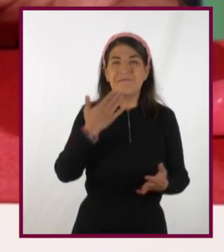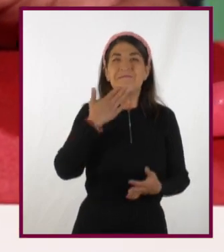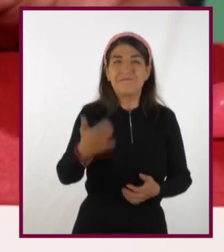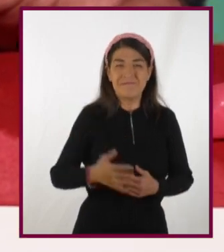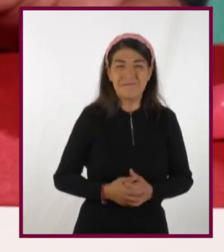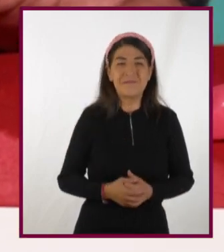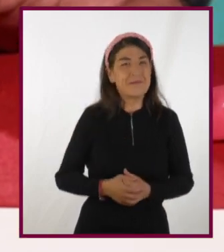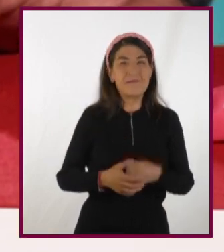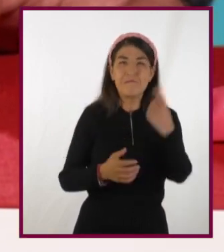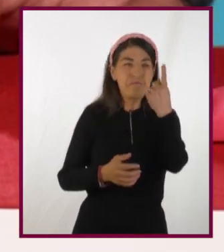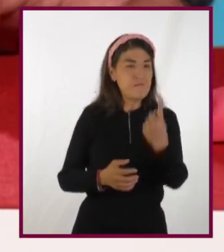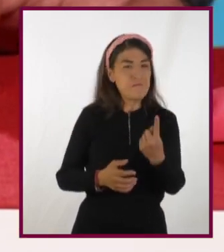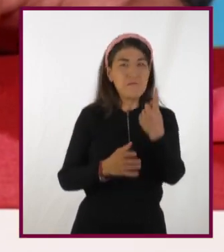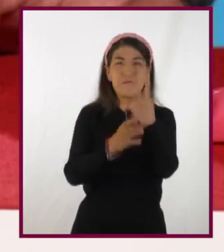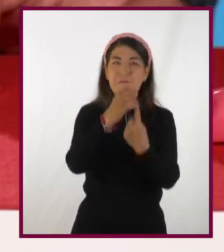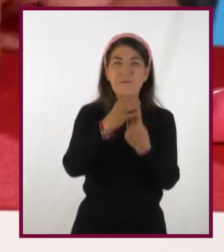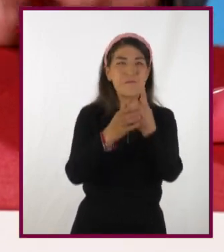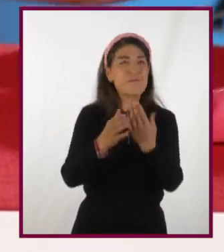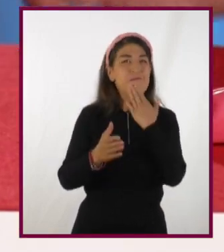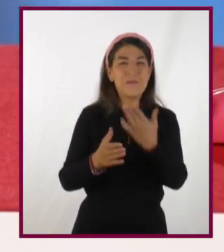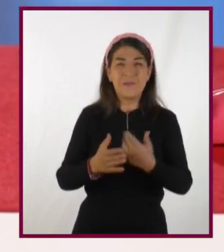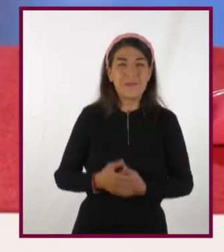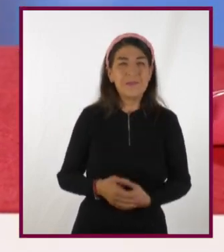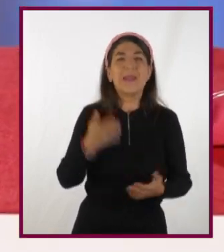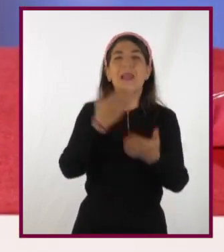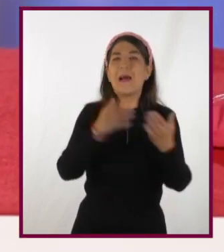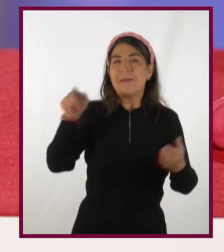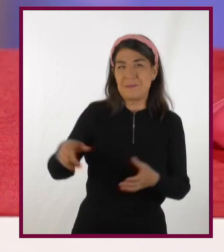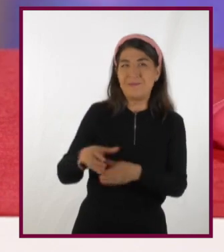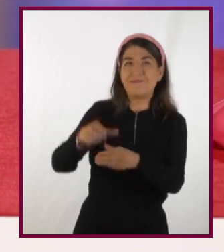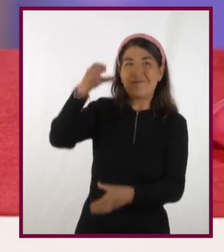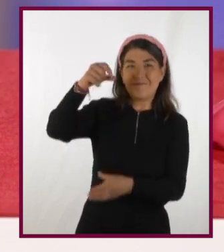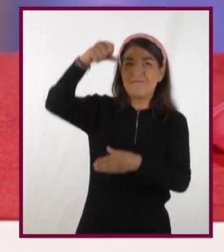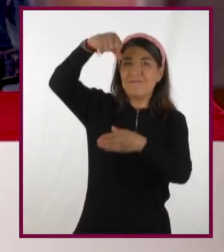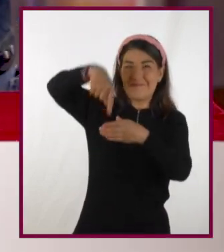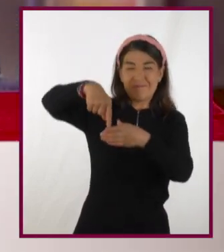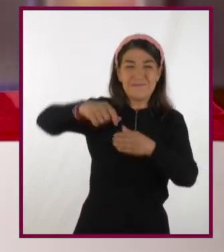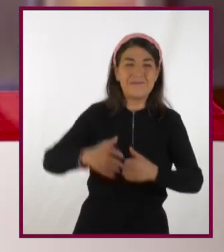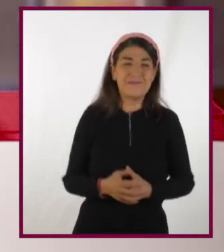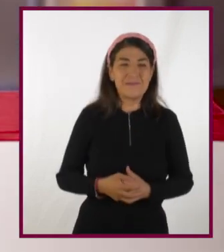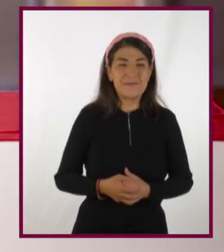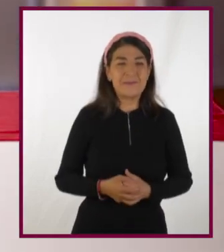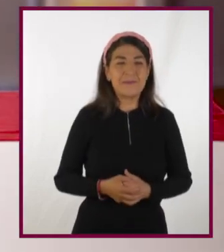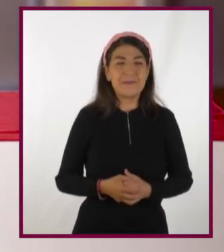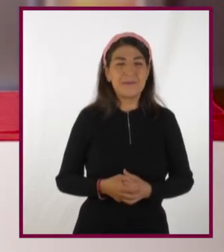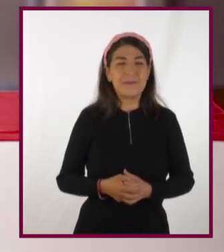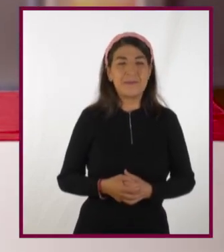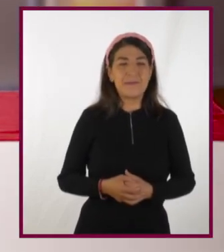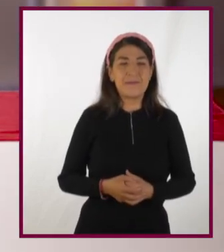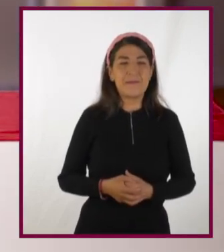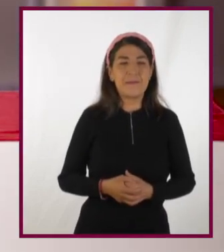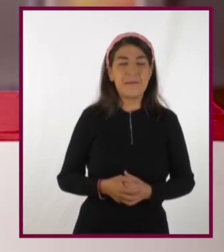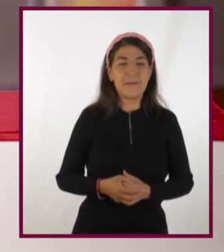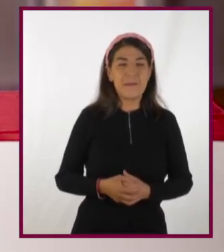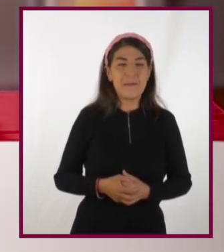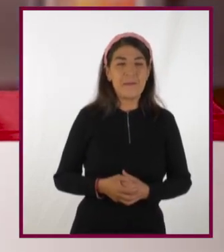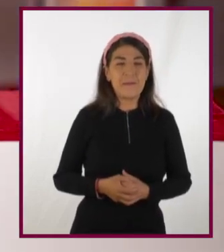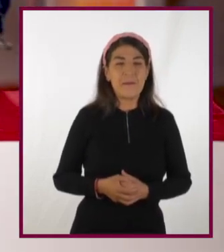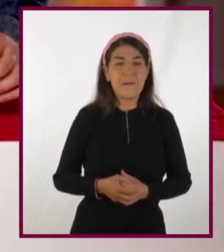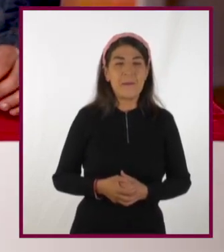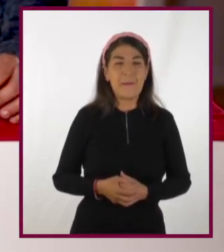Muy Creo bien. que está bien, ¿no? Flota perfecto. Ahora vamos a introducirlo a la botella, ¿te late? vamos.